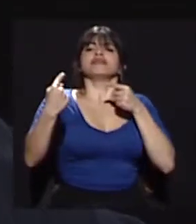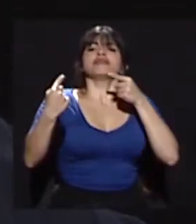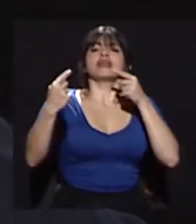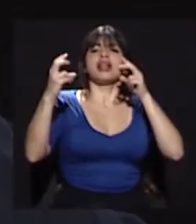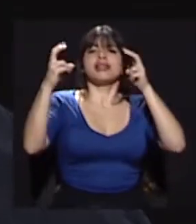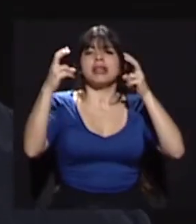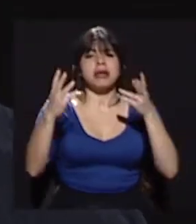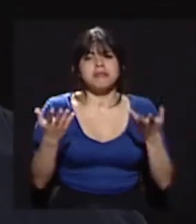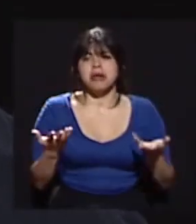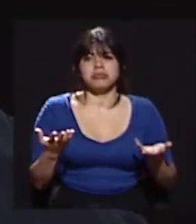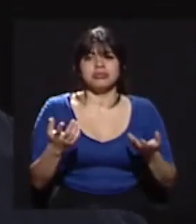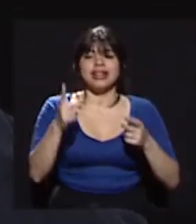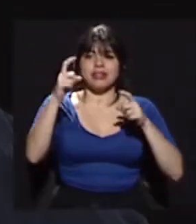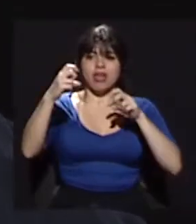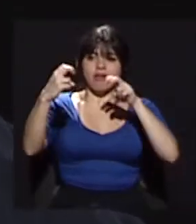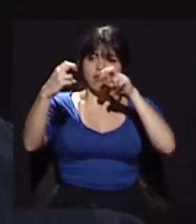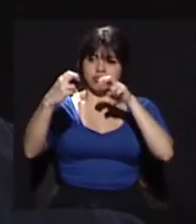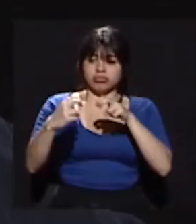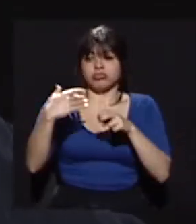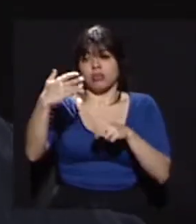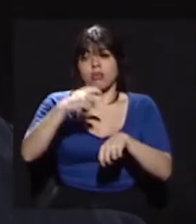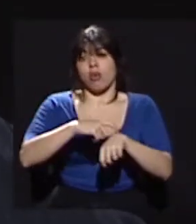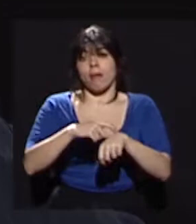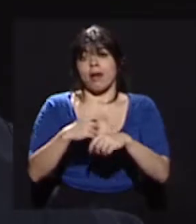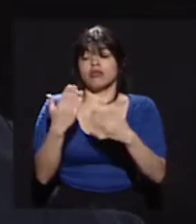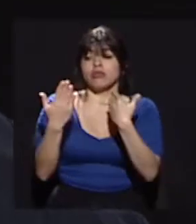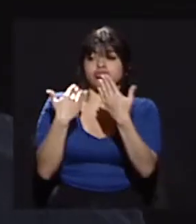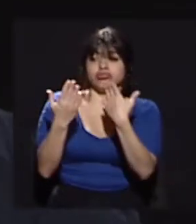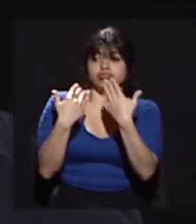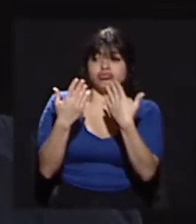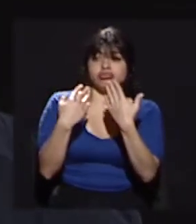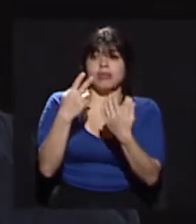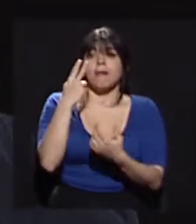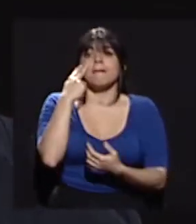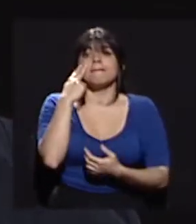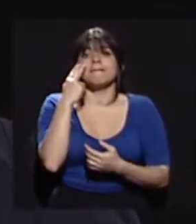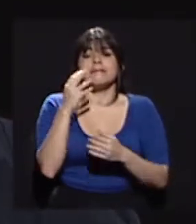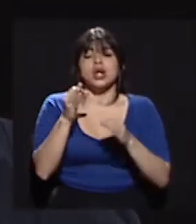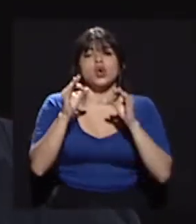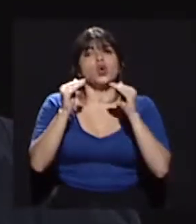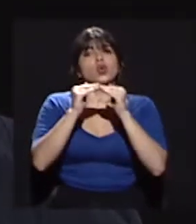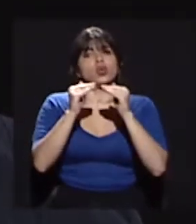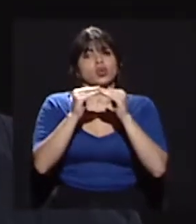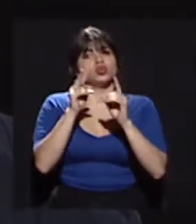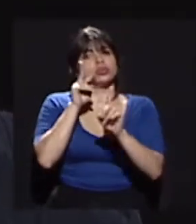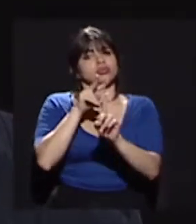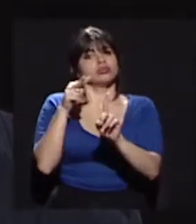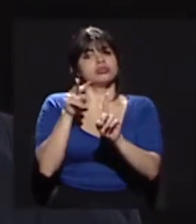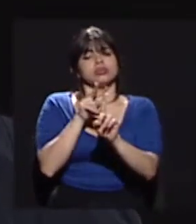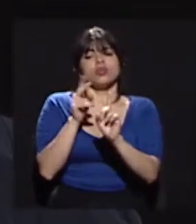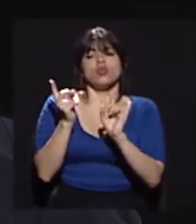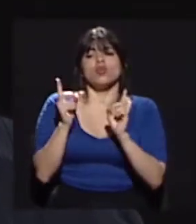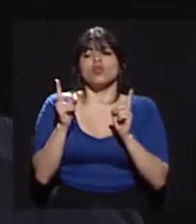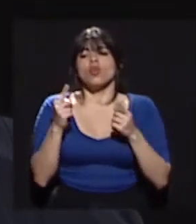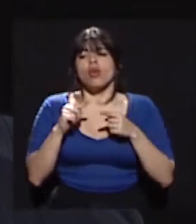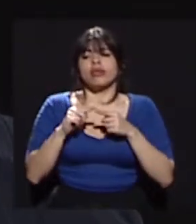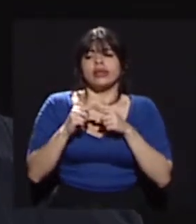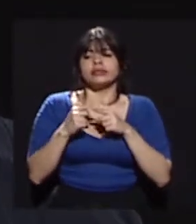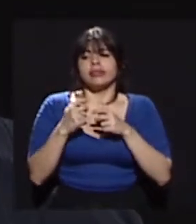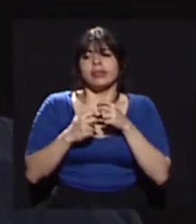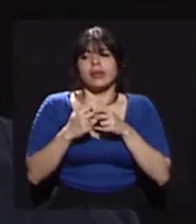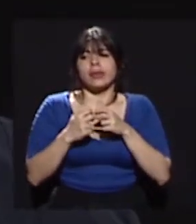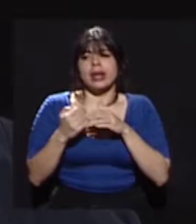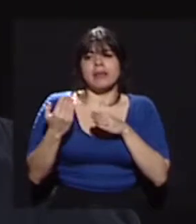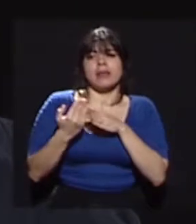tema tenemos que sentarnos en algún momento y conversaremos las cosas y ver en su justa perspectiva a dónde es que está llevando el zapato para